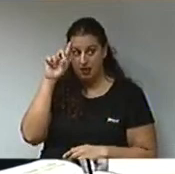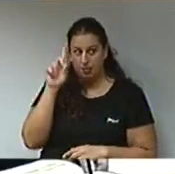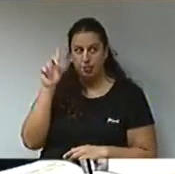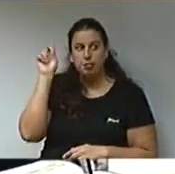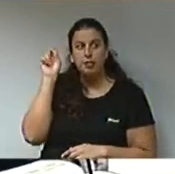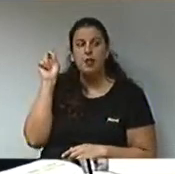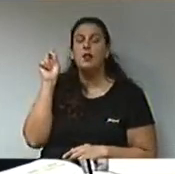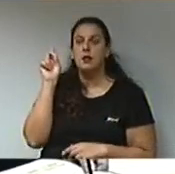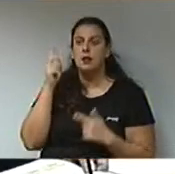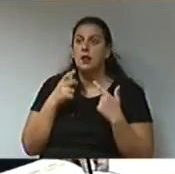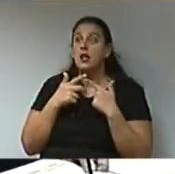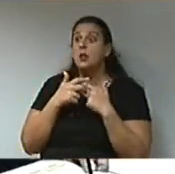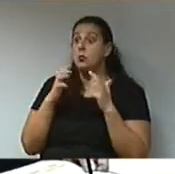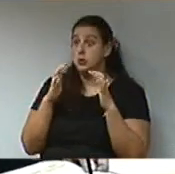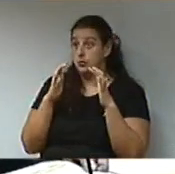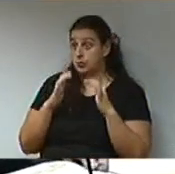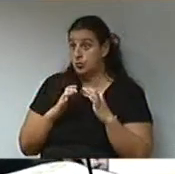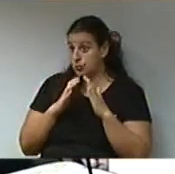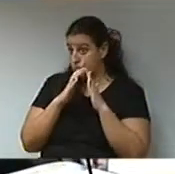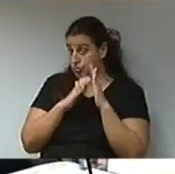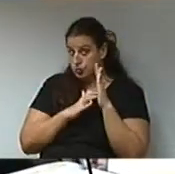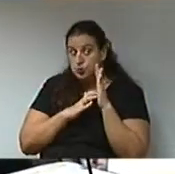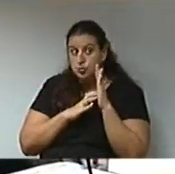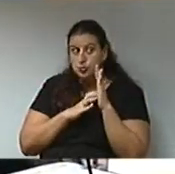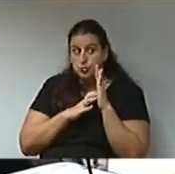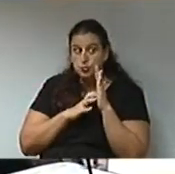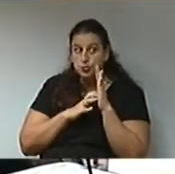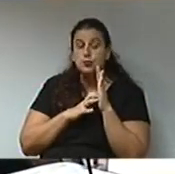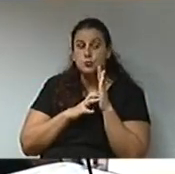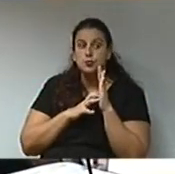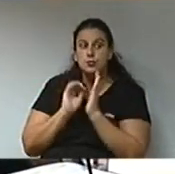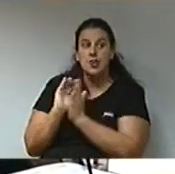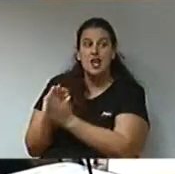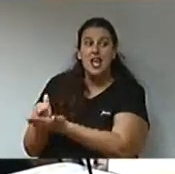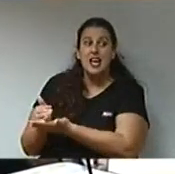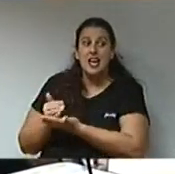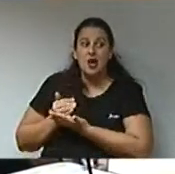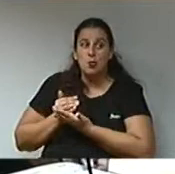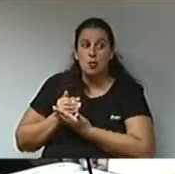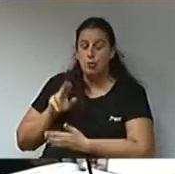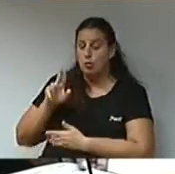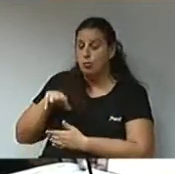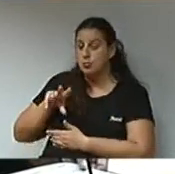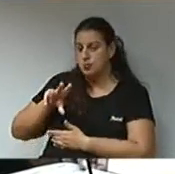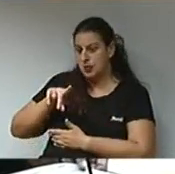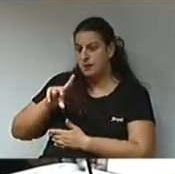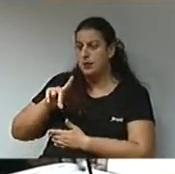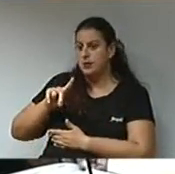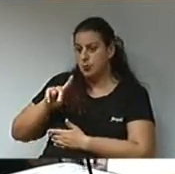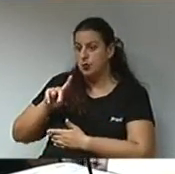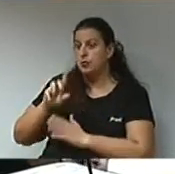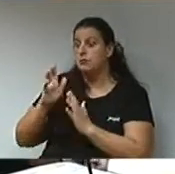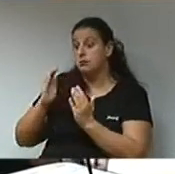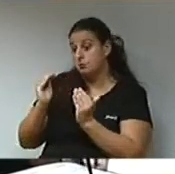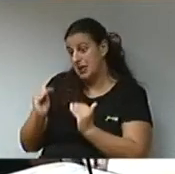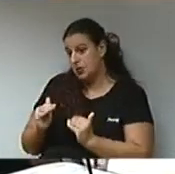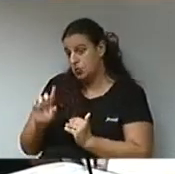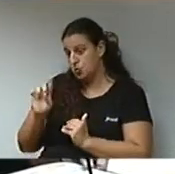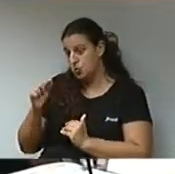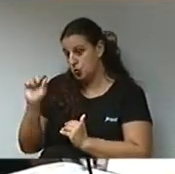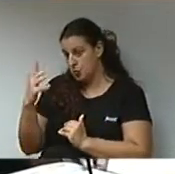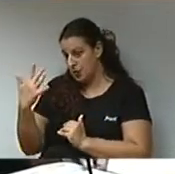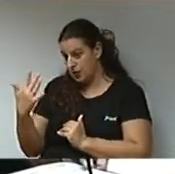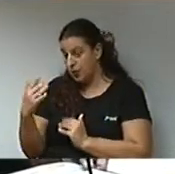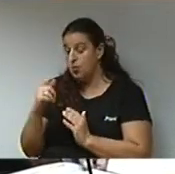bajaron los impuestos, la recaudación, obviamente, en el año 21 bajó el 1,5. En la Comunidad Valenciana